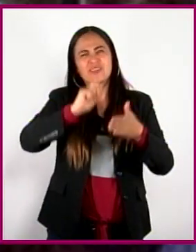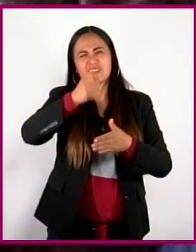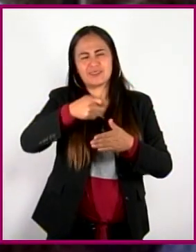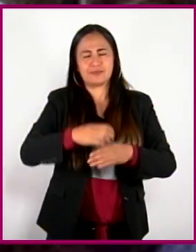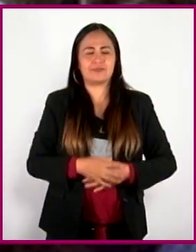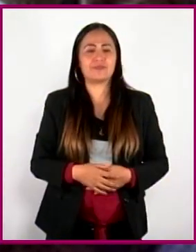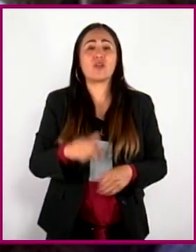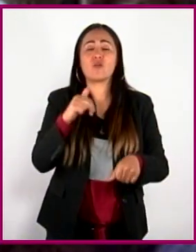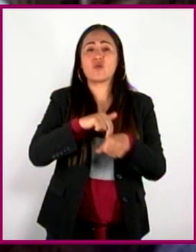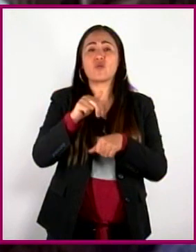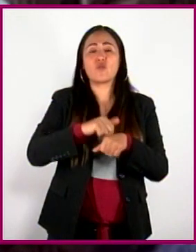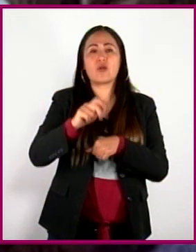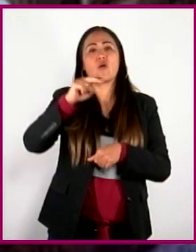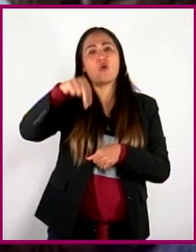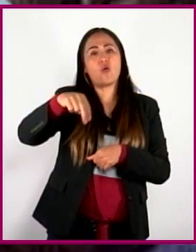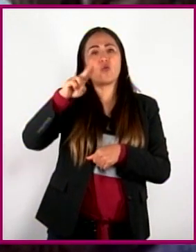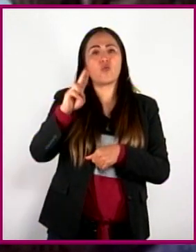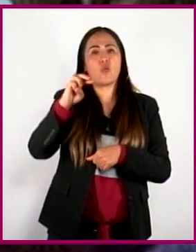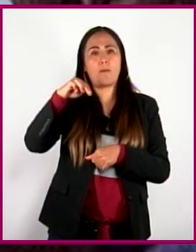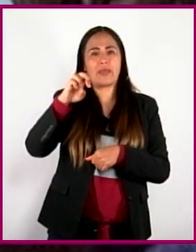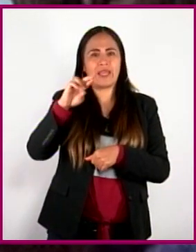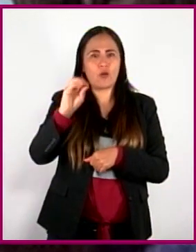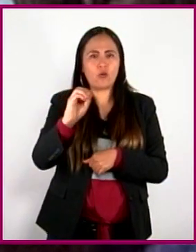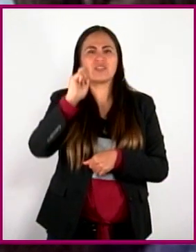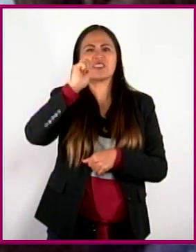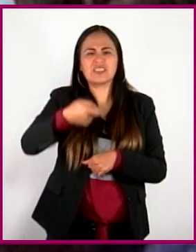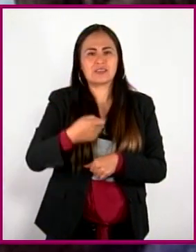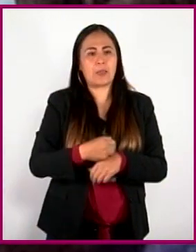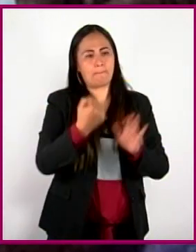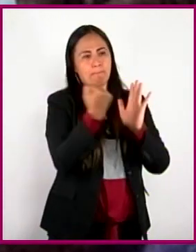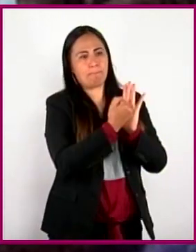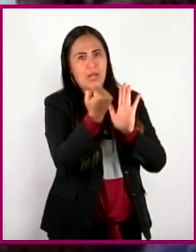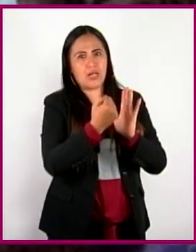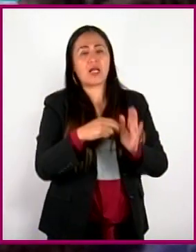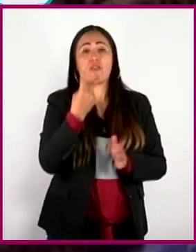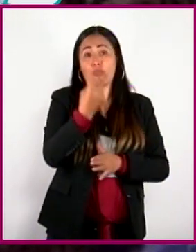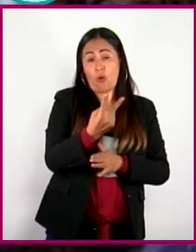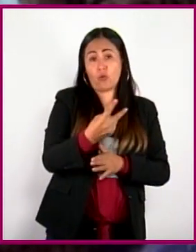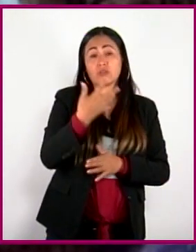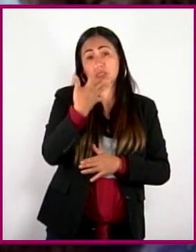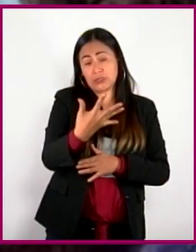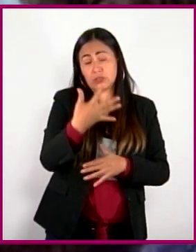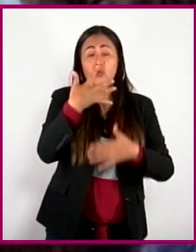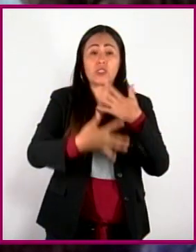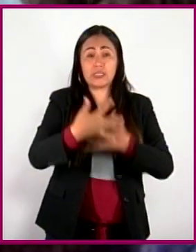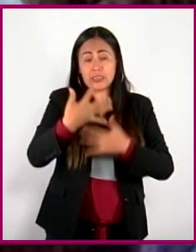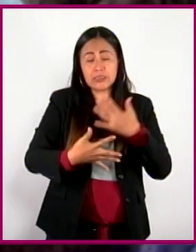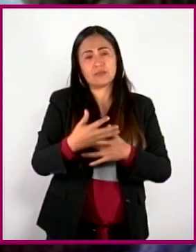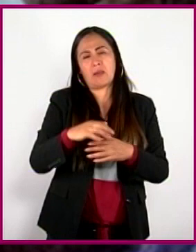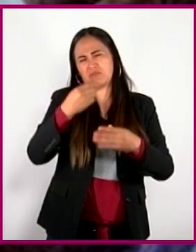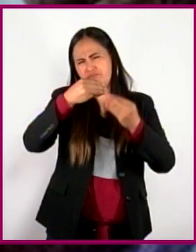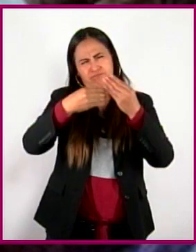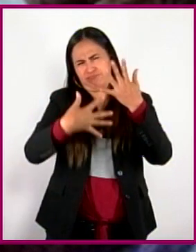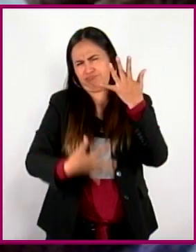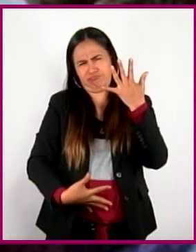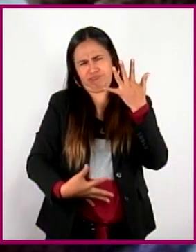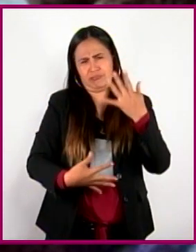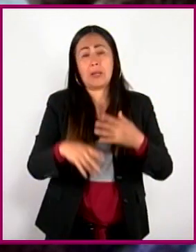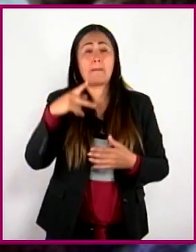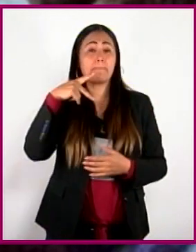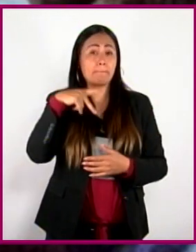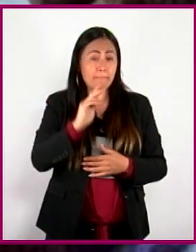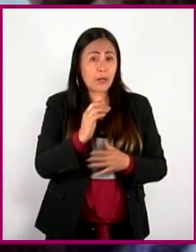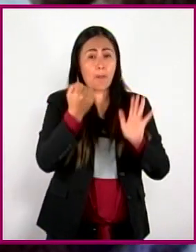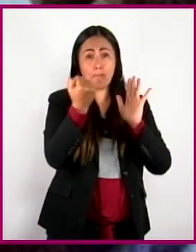¿Qué es un número? Muchos pensarán que son los símbolos como 2, 5, 15 y otros más. Sin embargo,